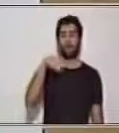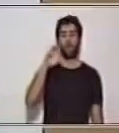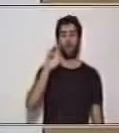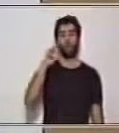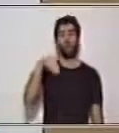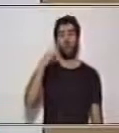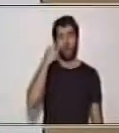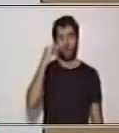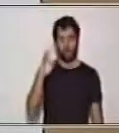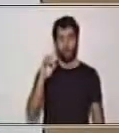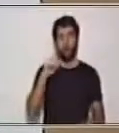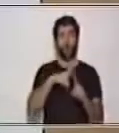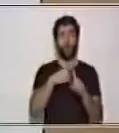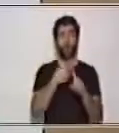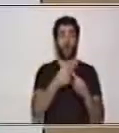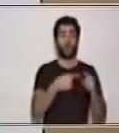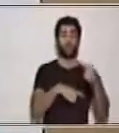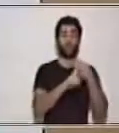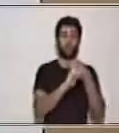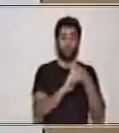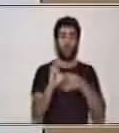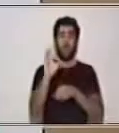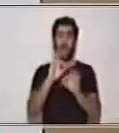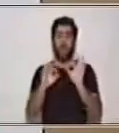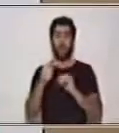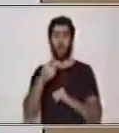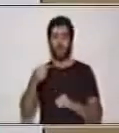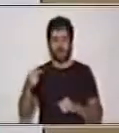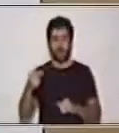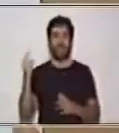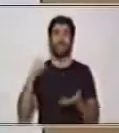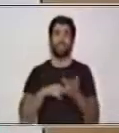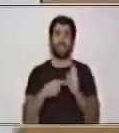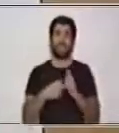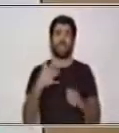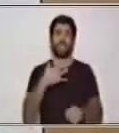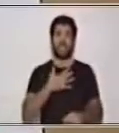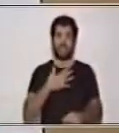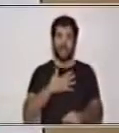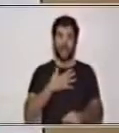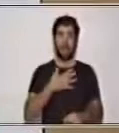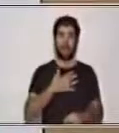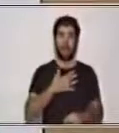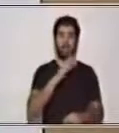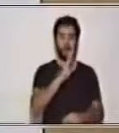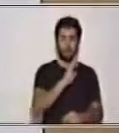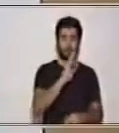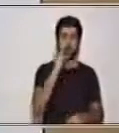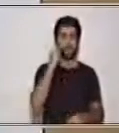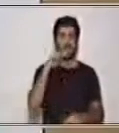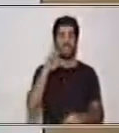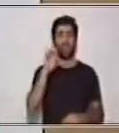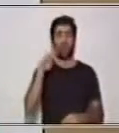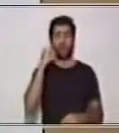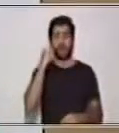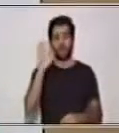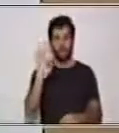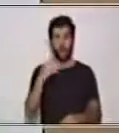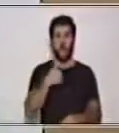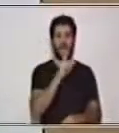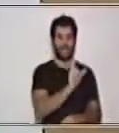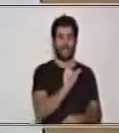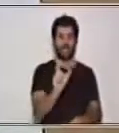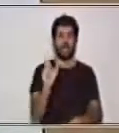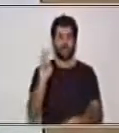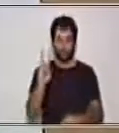se suma o se resta otro elemento, se llama binomio. Y si se agrega un elemento más, se llama trinomio. Hoy